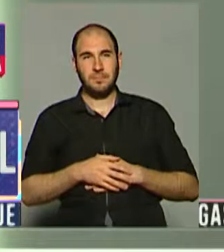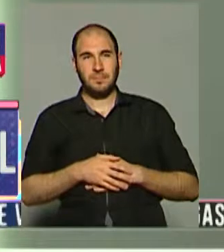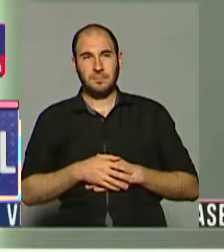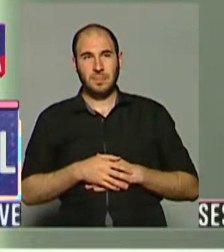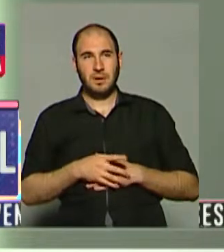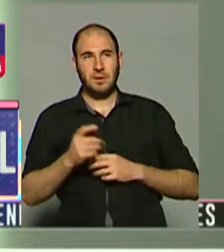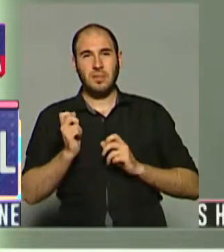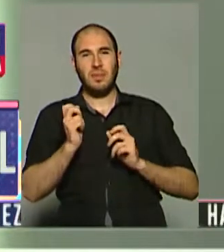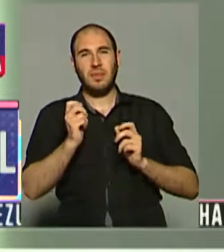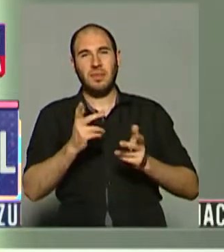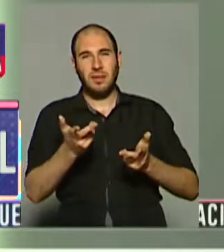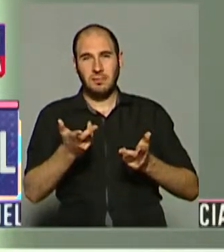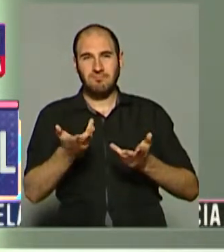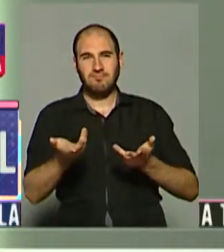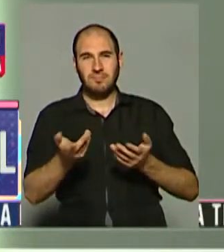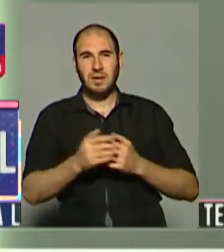diría que